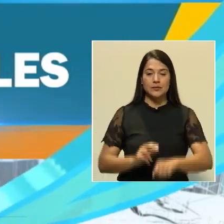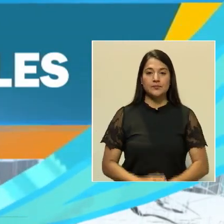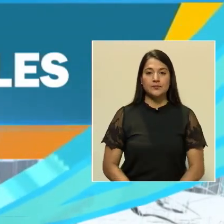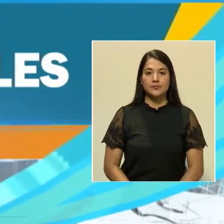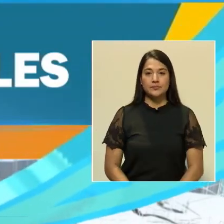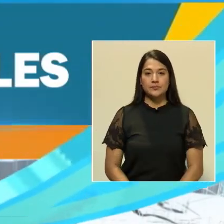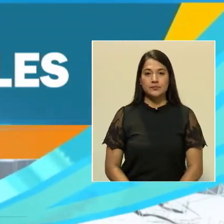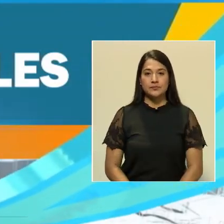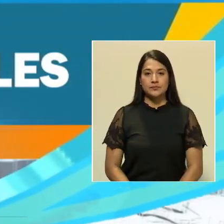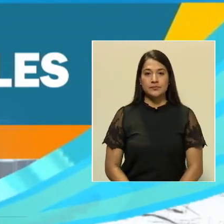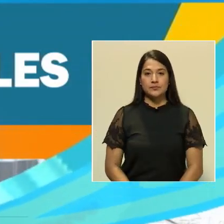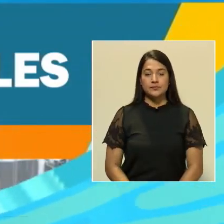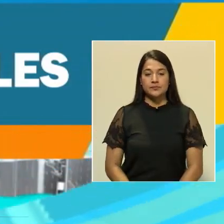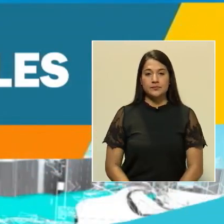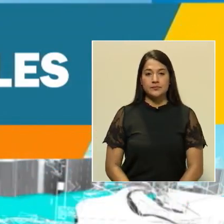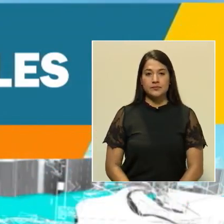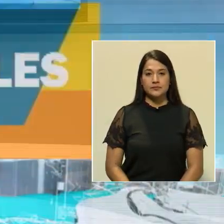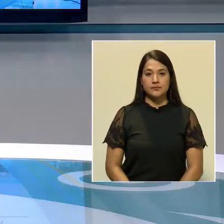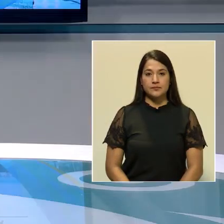nacional.